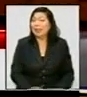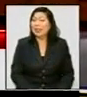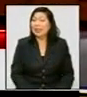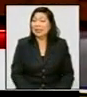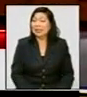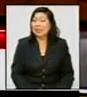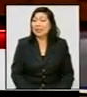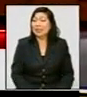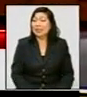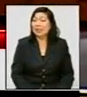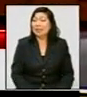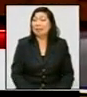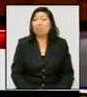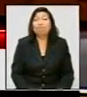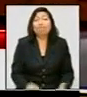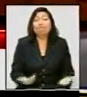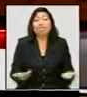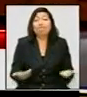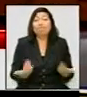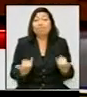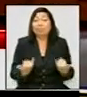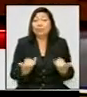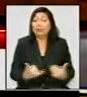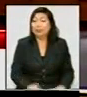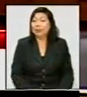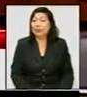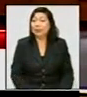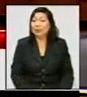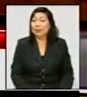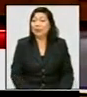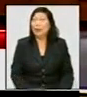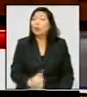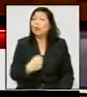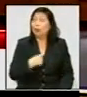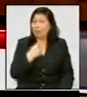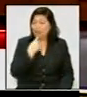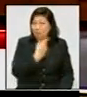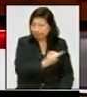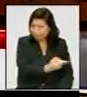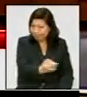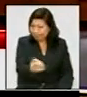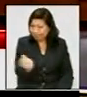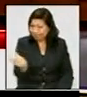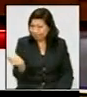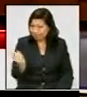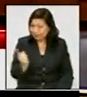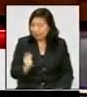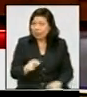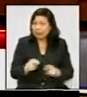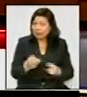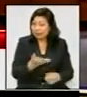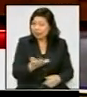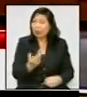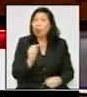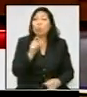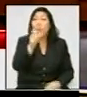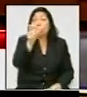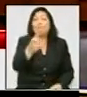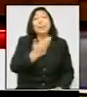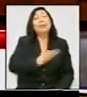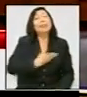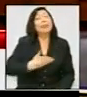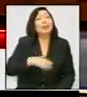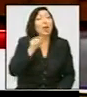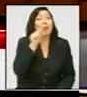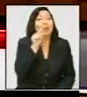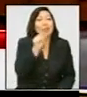momento. Entonces, en ese sentido, presidente, yo invoco a la mesa directiva y a usted en lo personal a